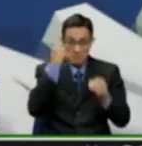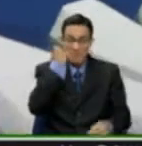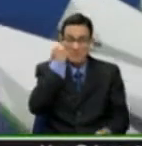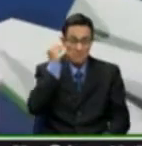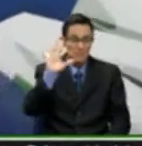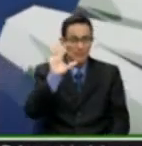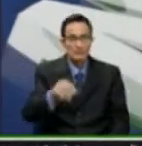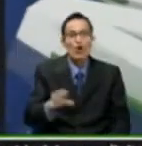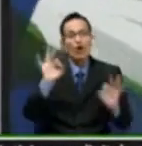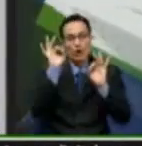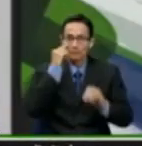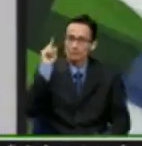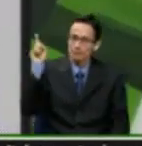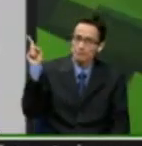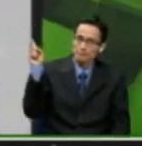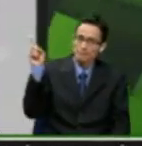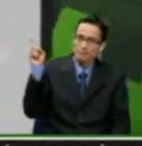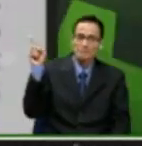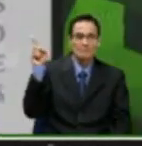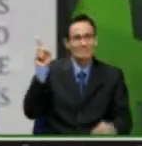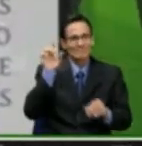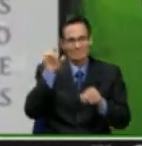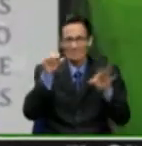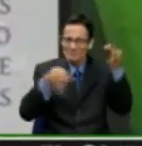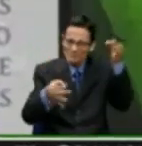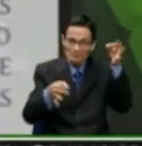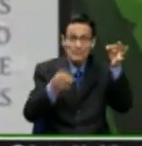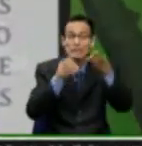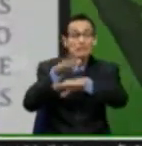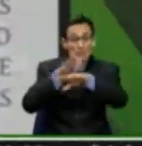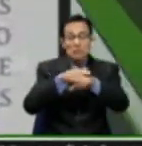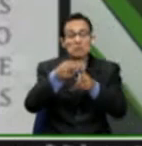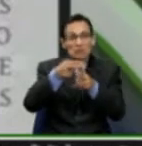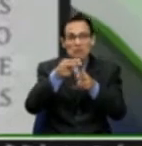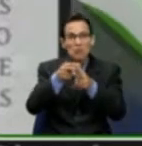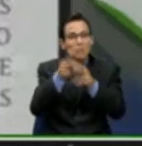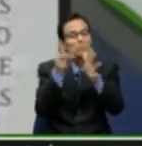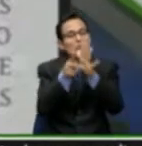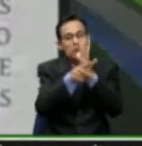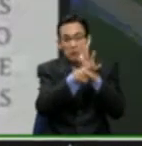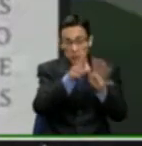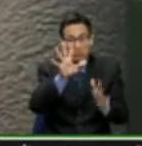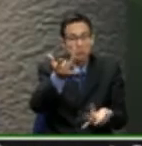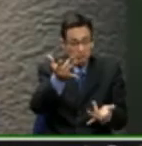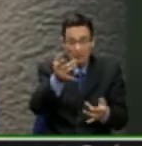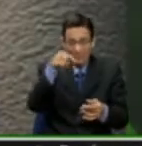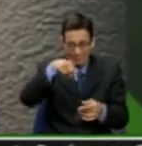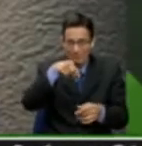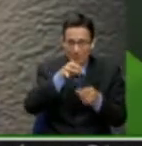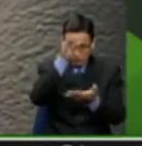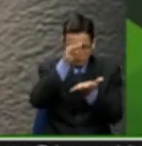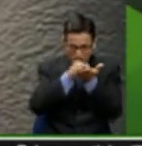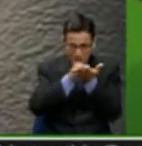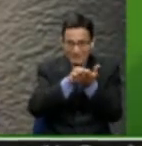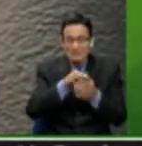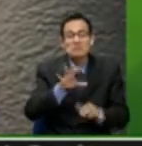grabación que circula por las redes sociales, este panfleto que alude a una limpieza social también advierte de días violentos en el puerto petrolero. Según